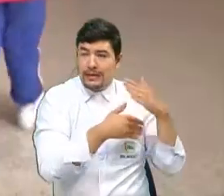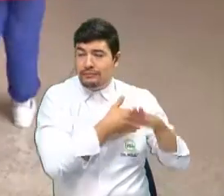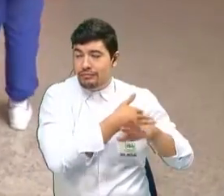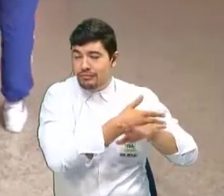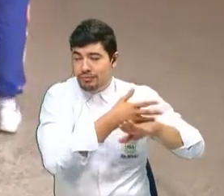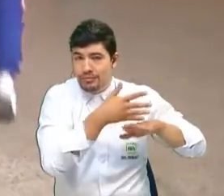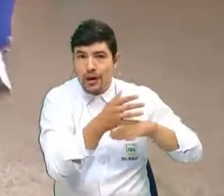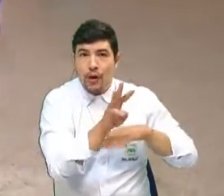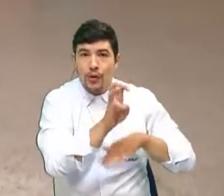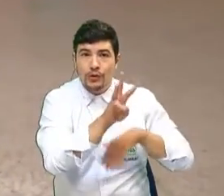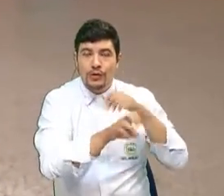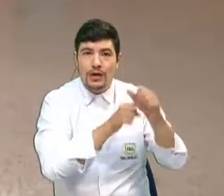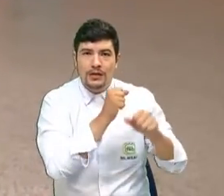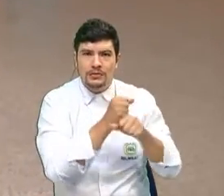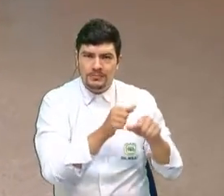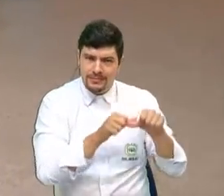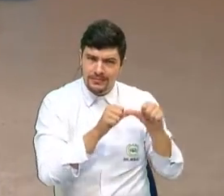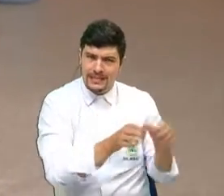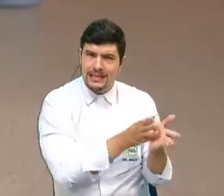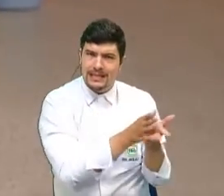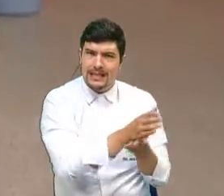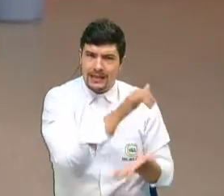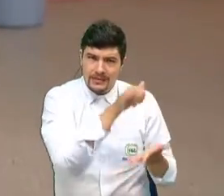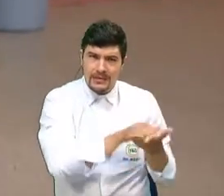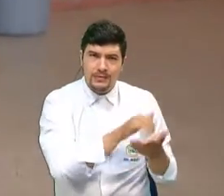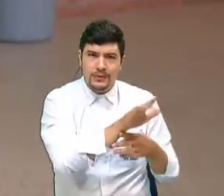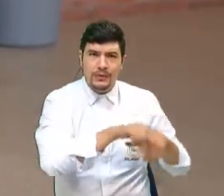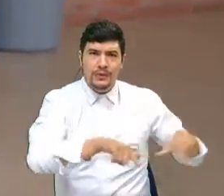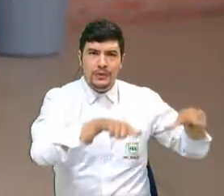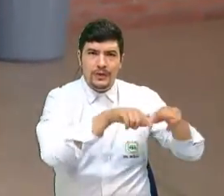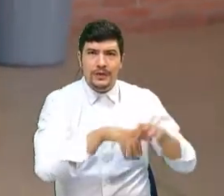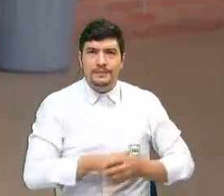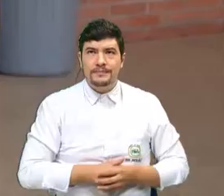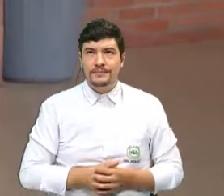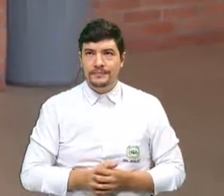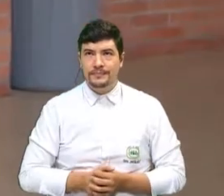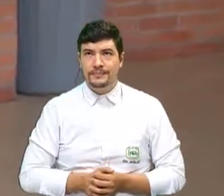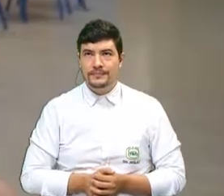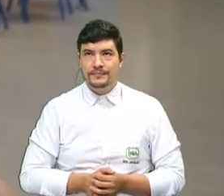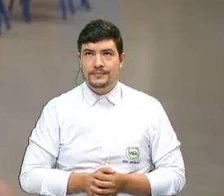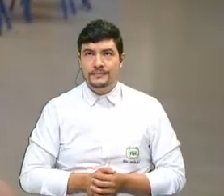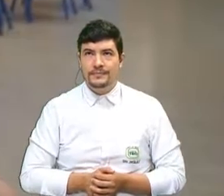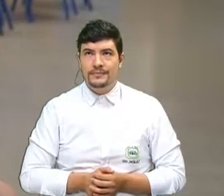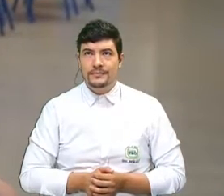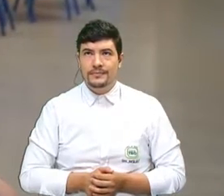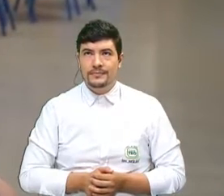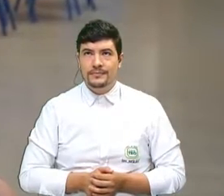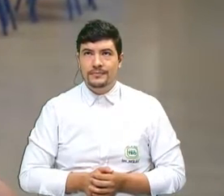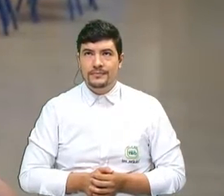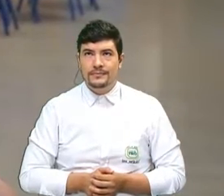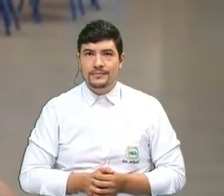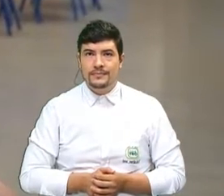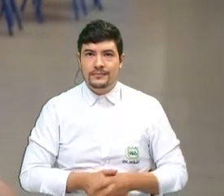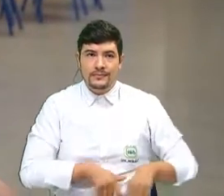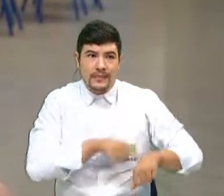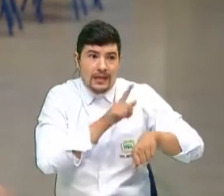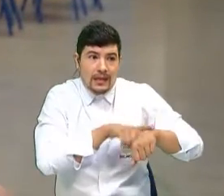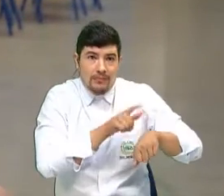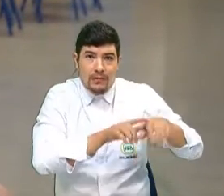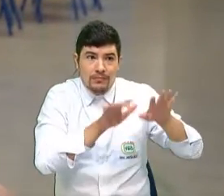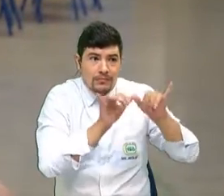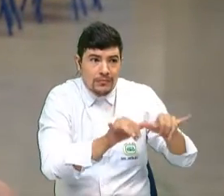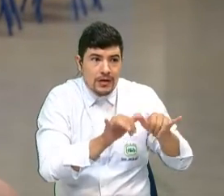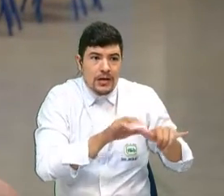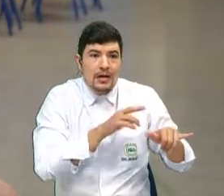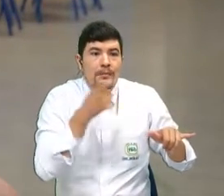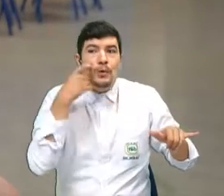ni espacios para su descanso y deporte fuimos trasladados aquí a esta sede del ancianato provisional mientras nos ubicaban